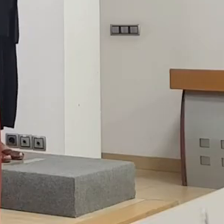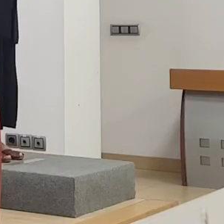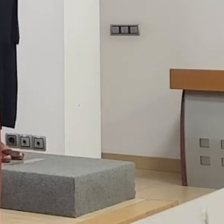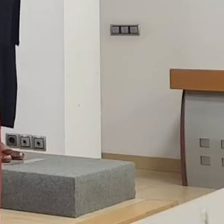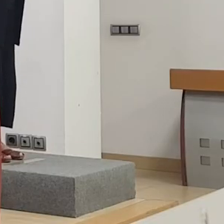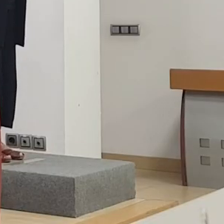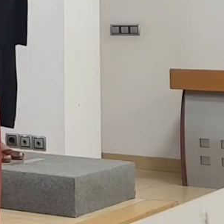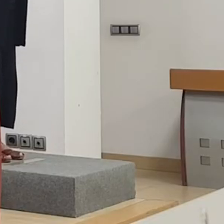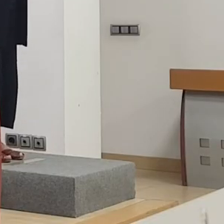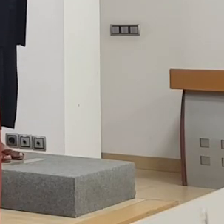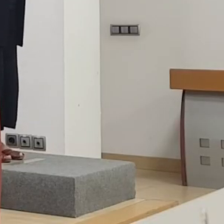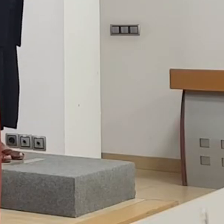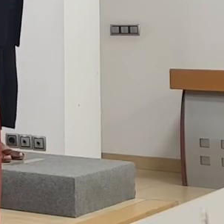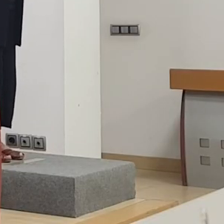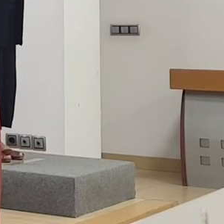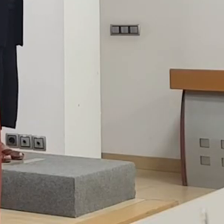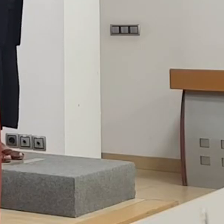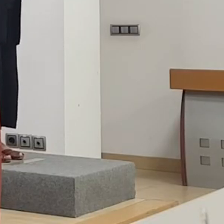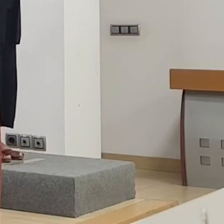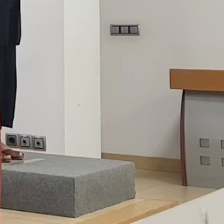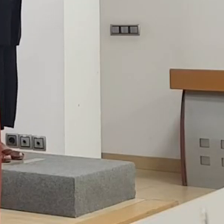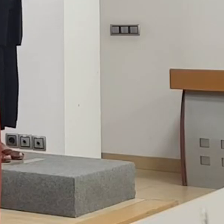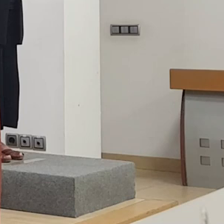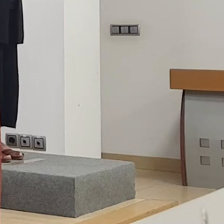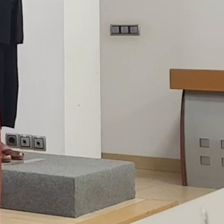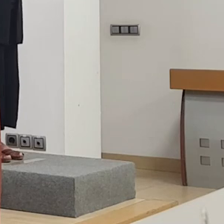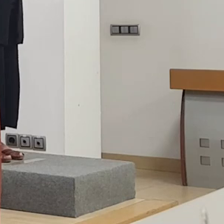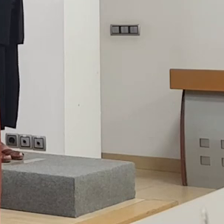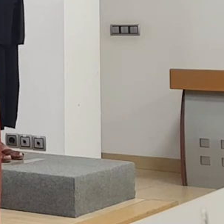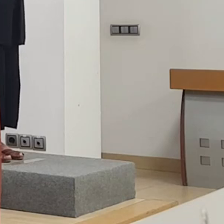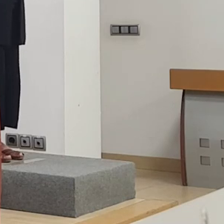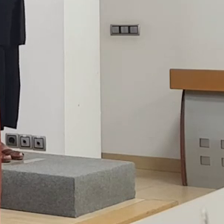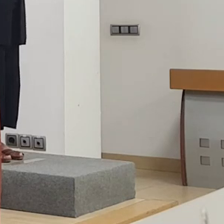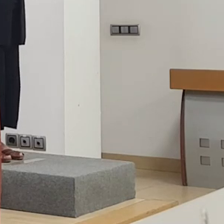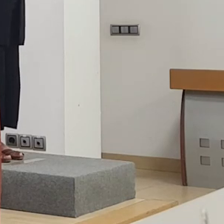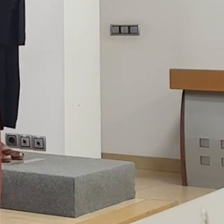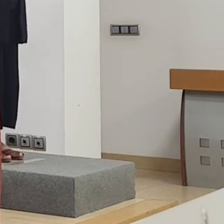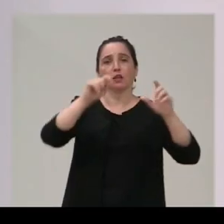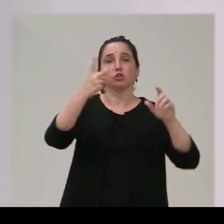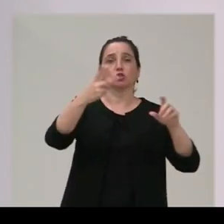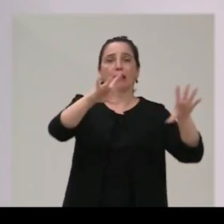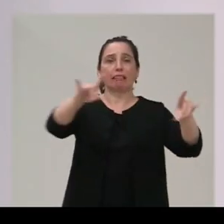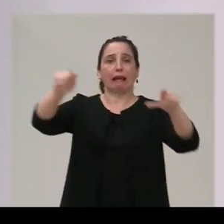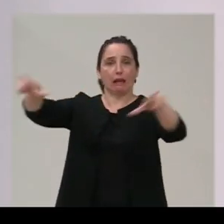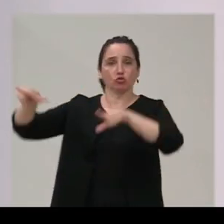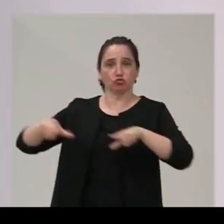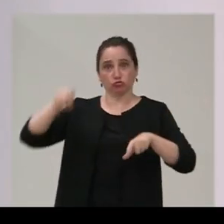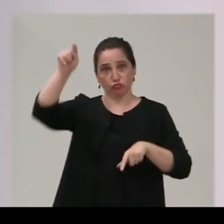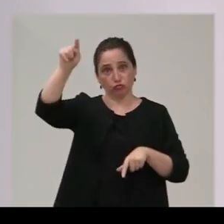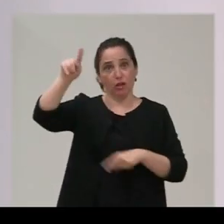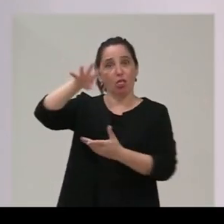a los santanderinos pero con criterio efectivamente ya tenemos dos parcelas para la construcción del futuro